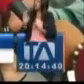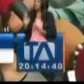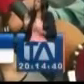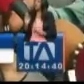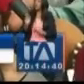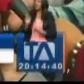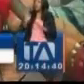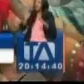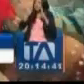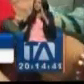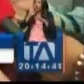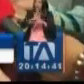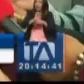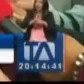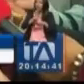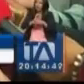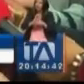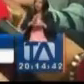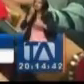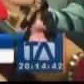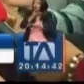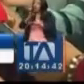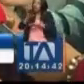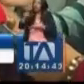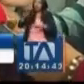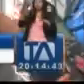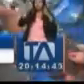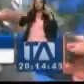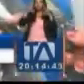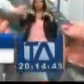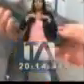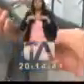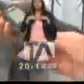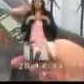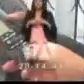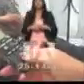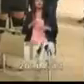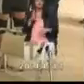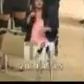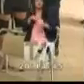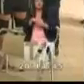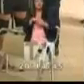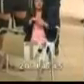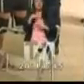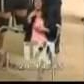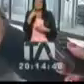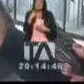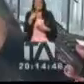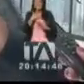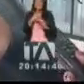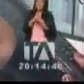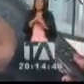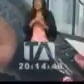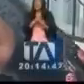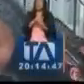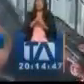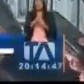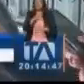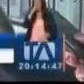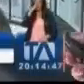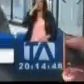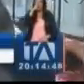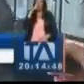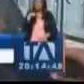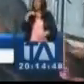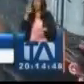lo que está planteando el Ecuador. Tenemos que ser sinceros, no hay más opciones. Pero internamente hay posturas divididas. Yo he dicho que no voy a